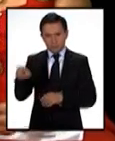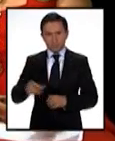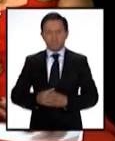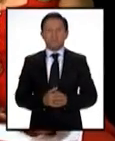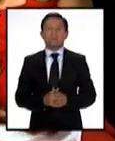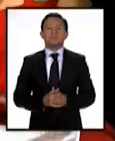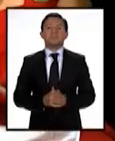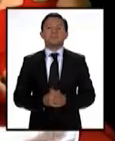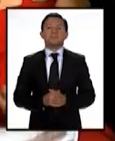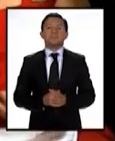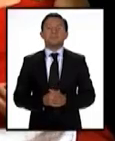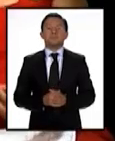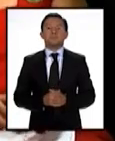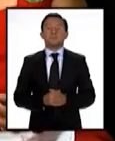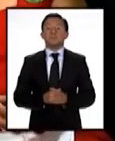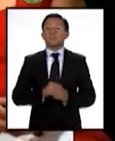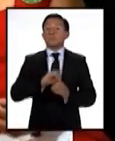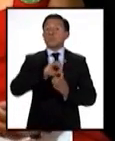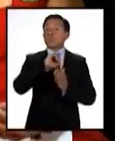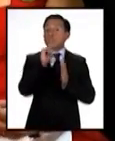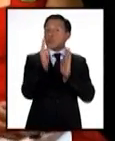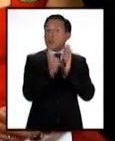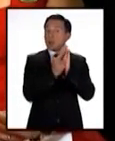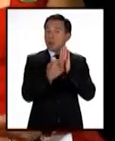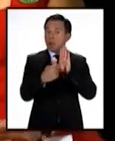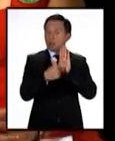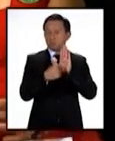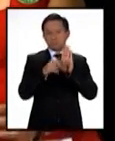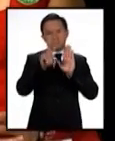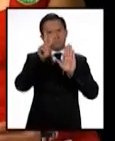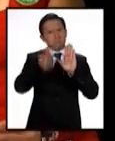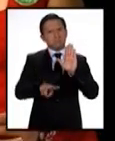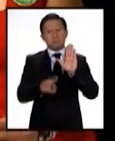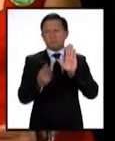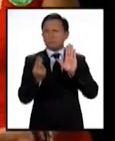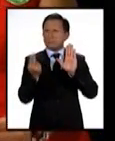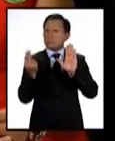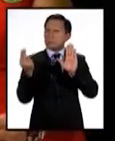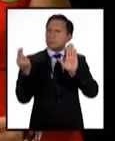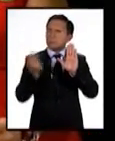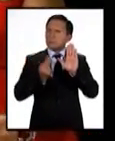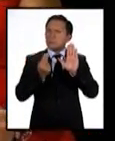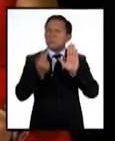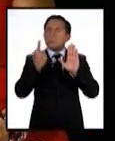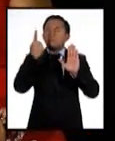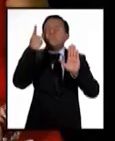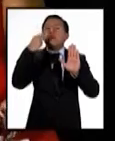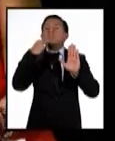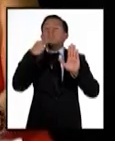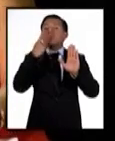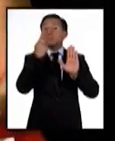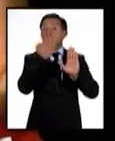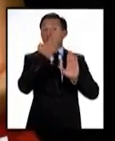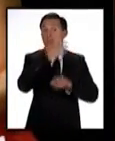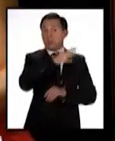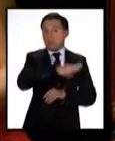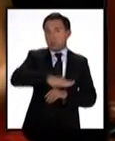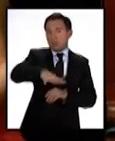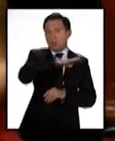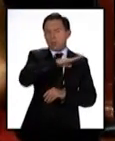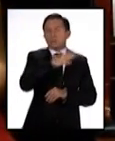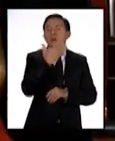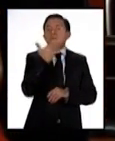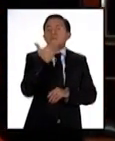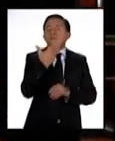Esta ley era muy necesaria precisamente para una buena convivencia escolar. Estamos